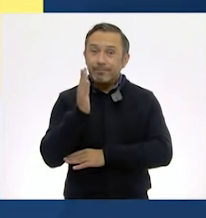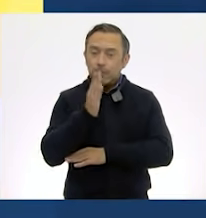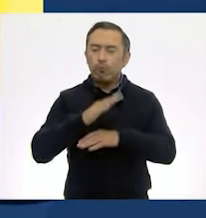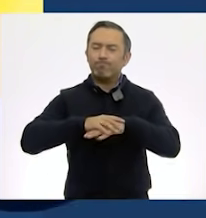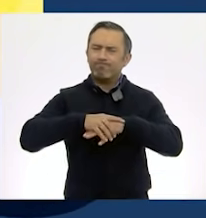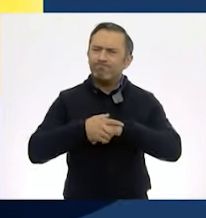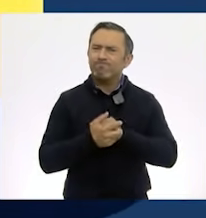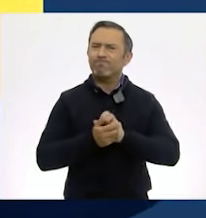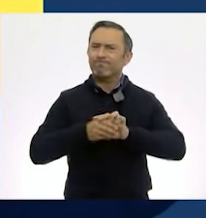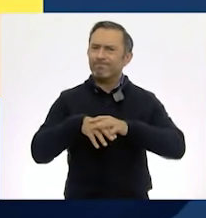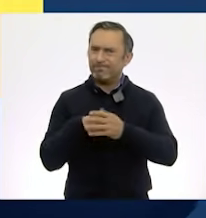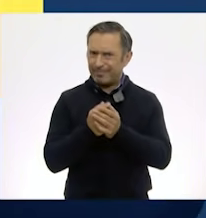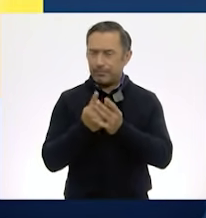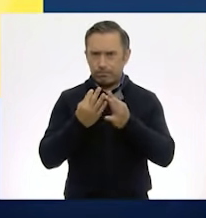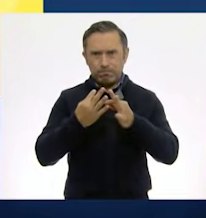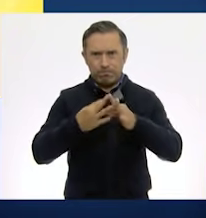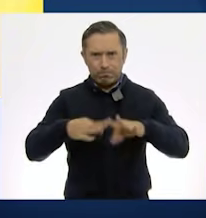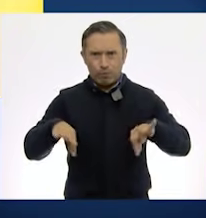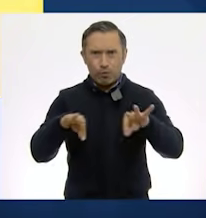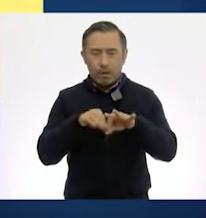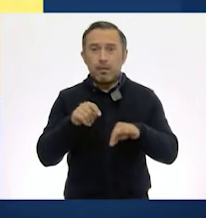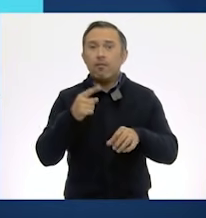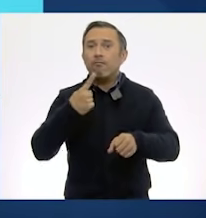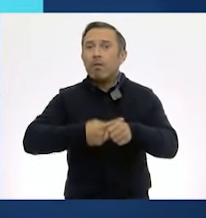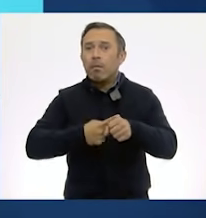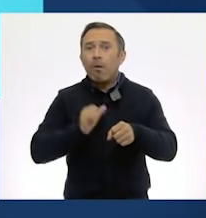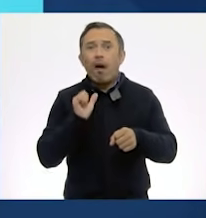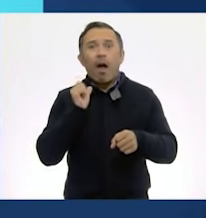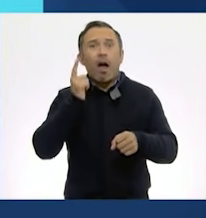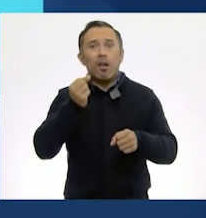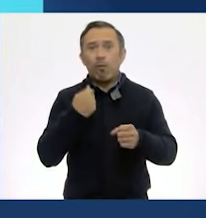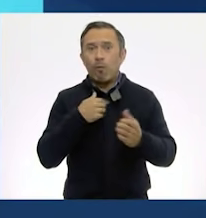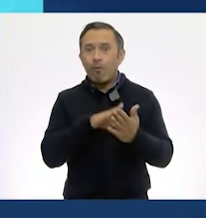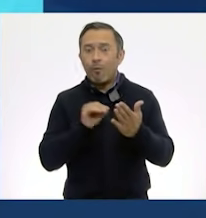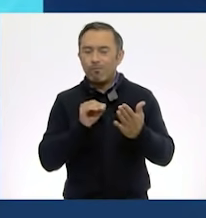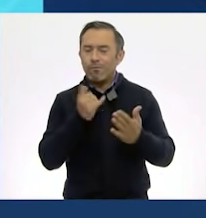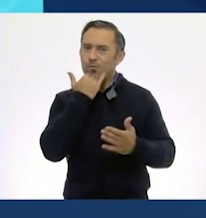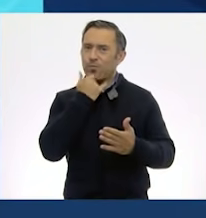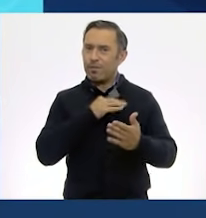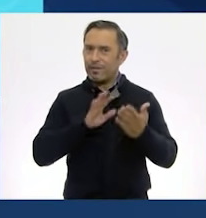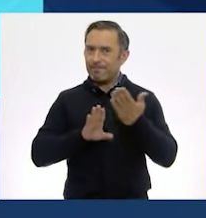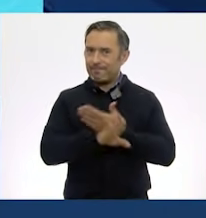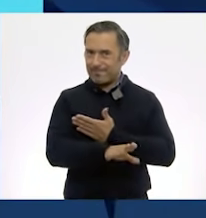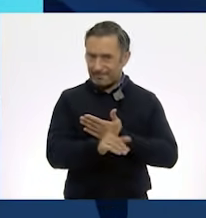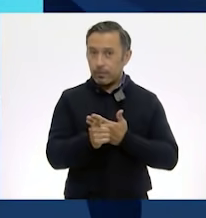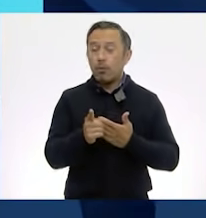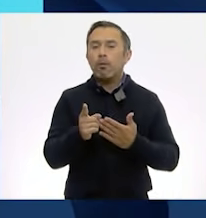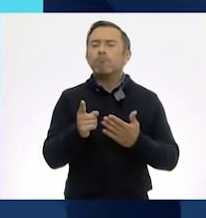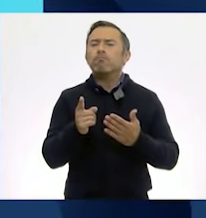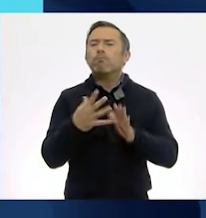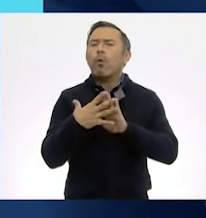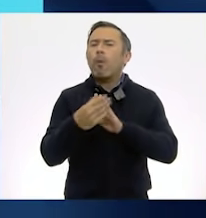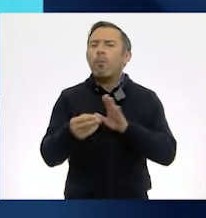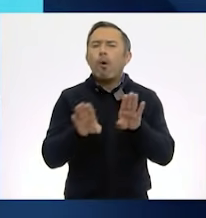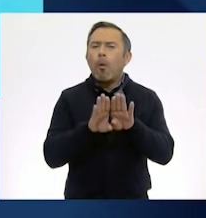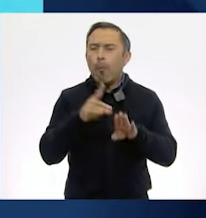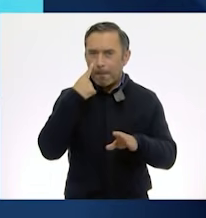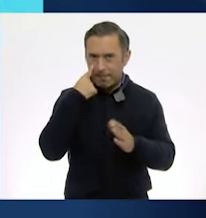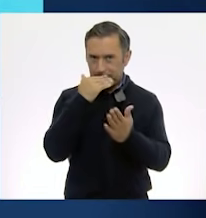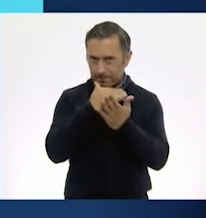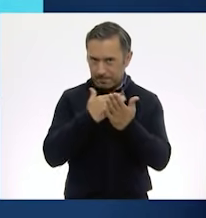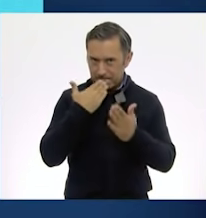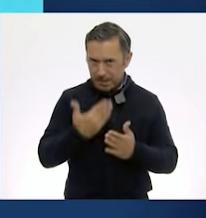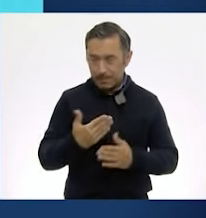es importante para prevenir cualquier enfermedad. Sigue estos pasos para hacerlo correctamente. Moja